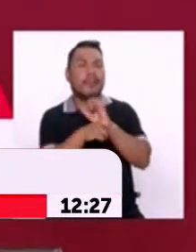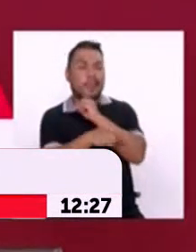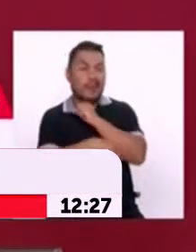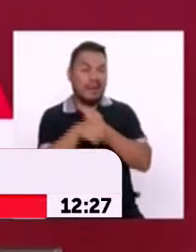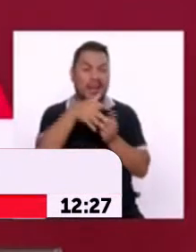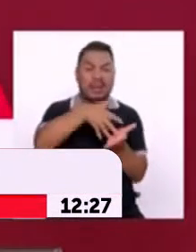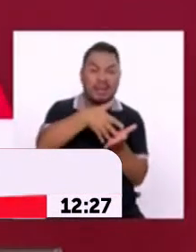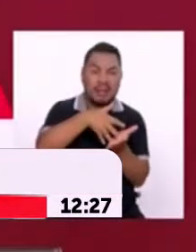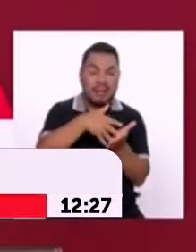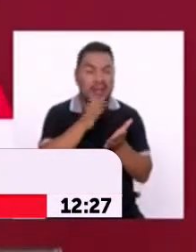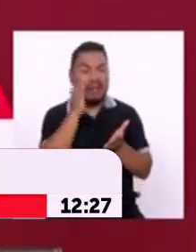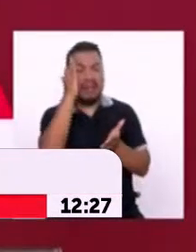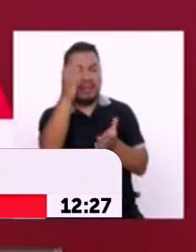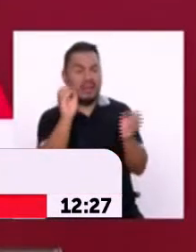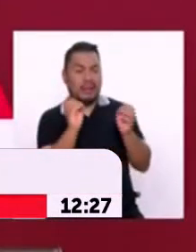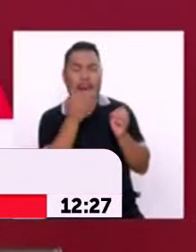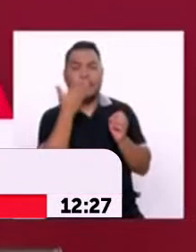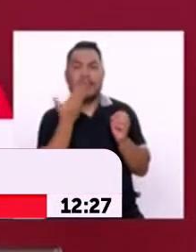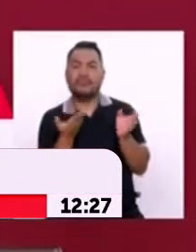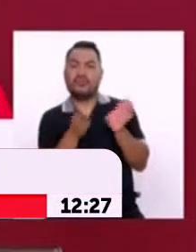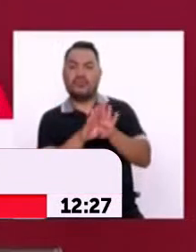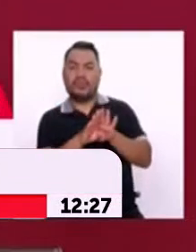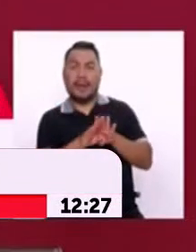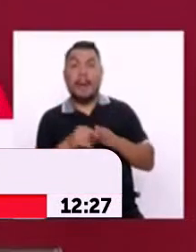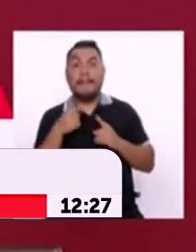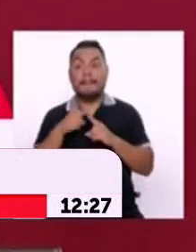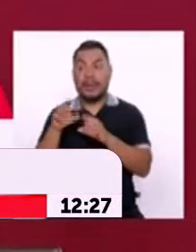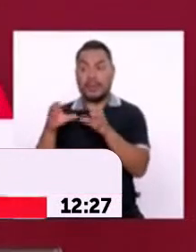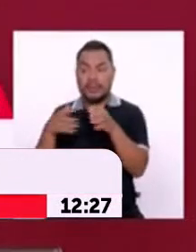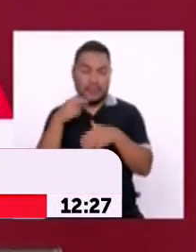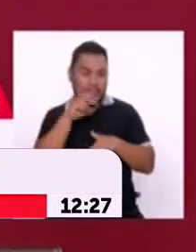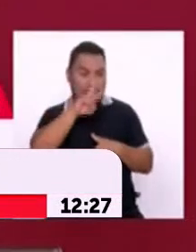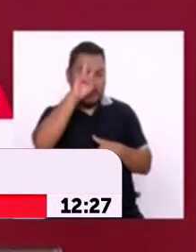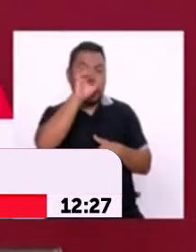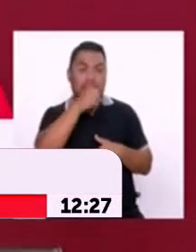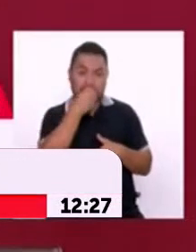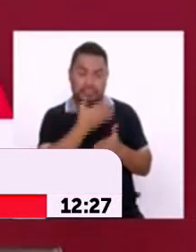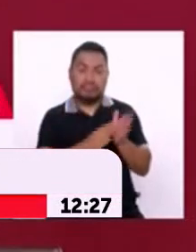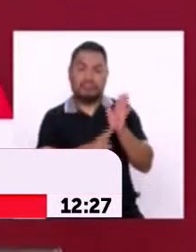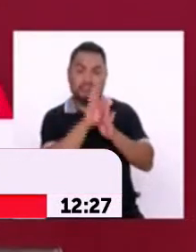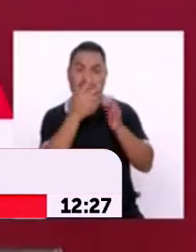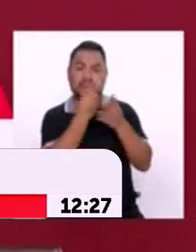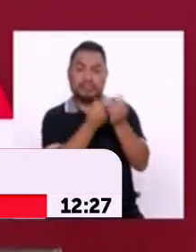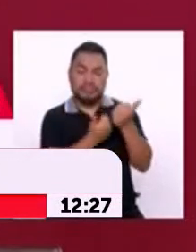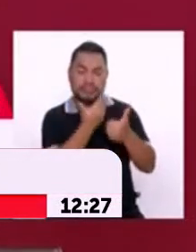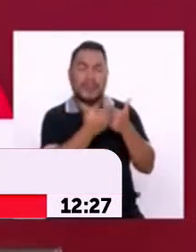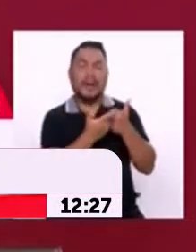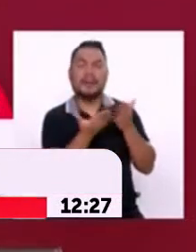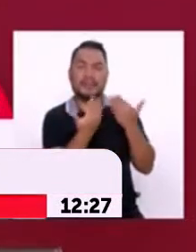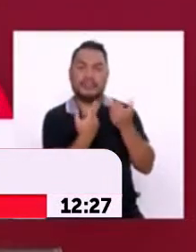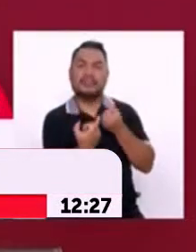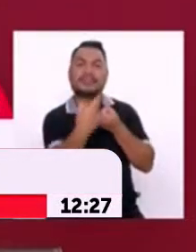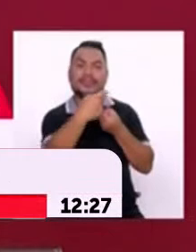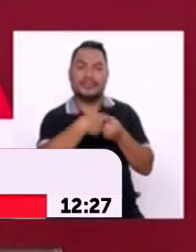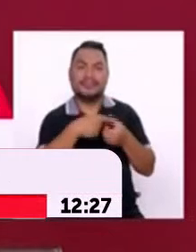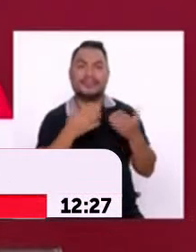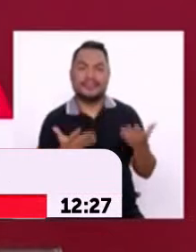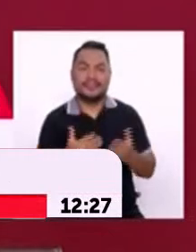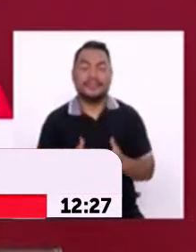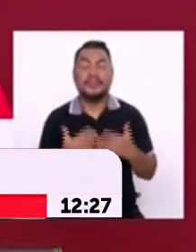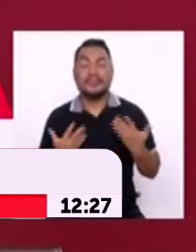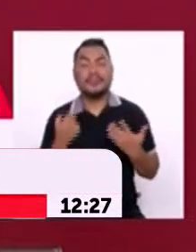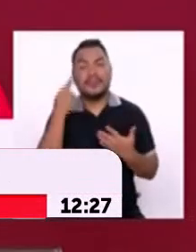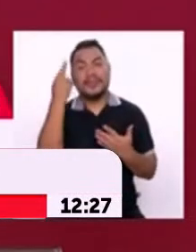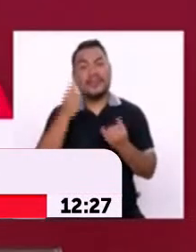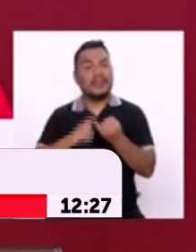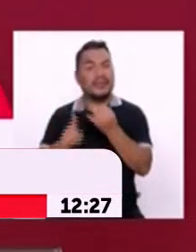tenga viabilidad ni futuro. Sin duda, el reto es enorme, porque debemos avanzar en una